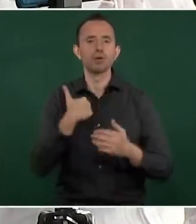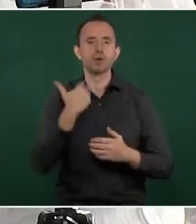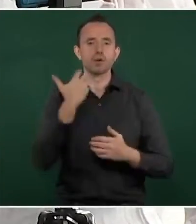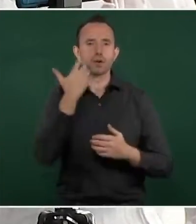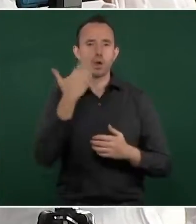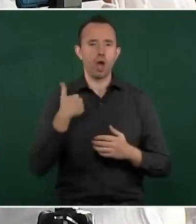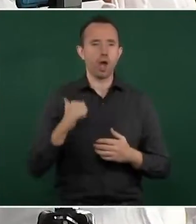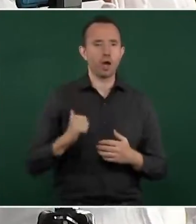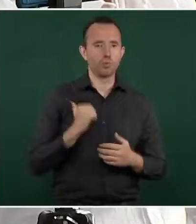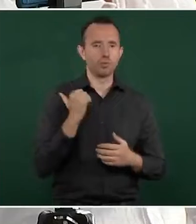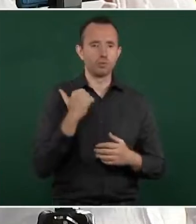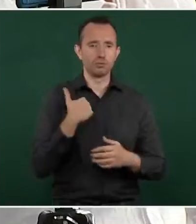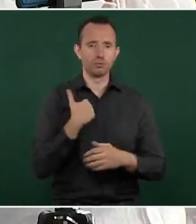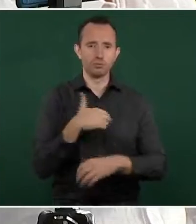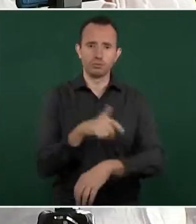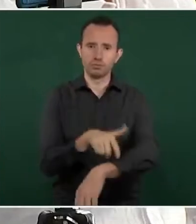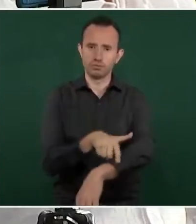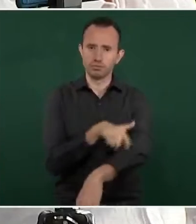extender,